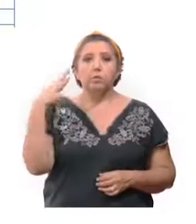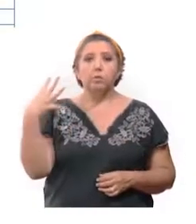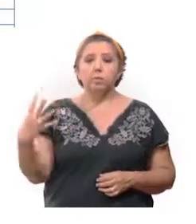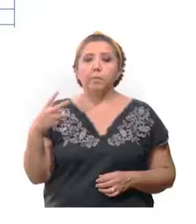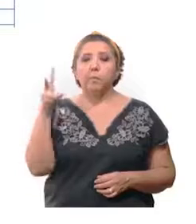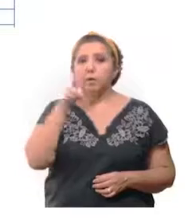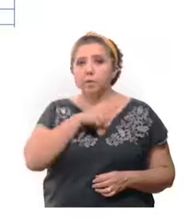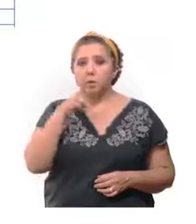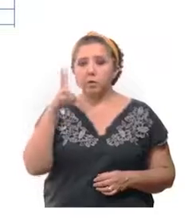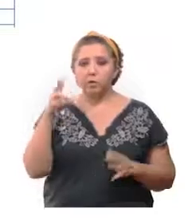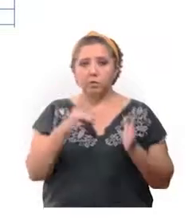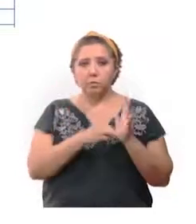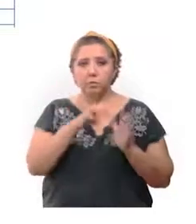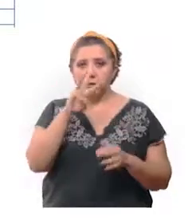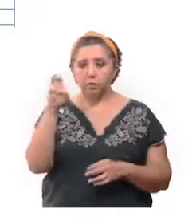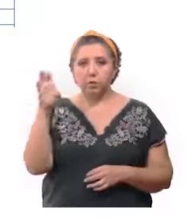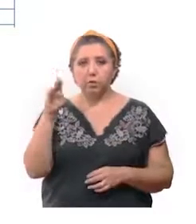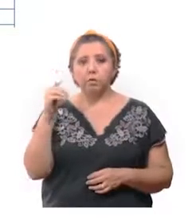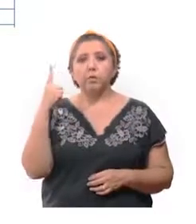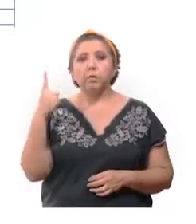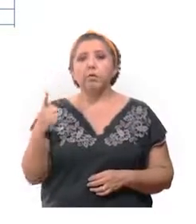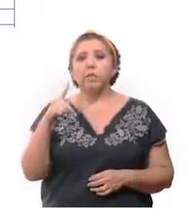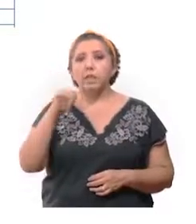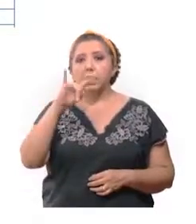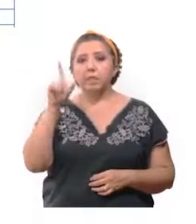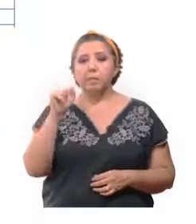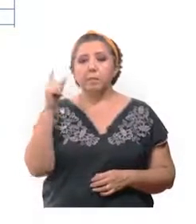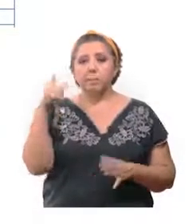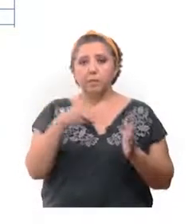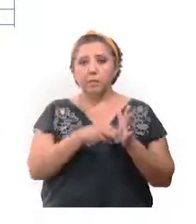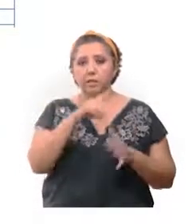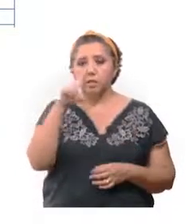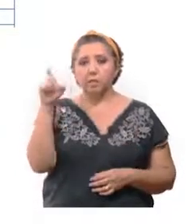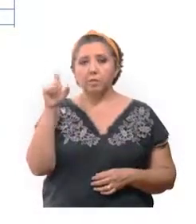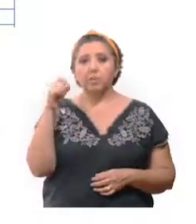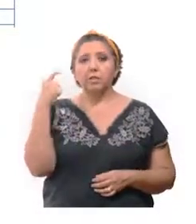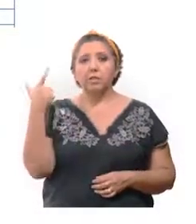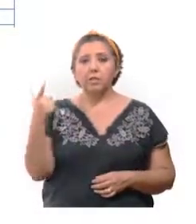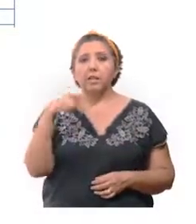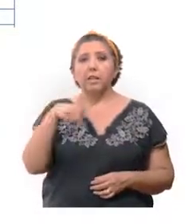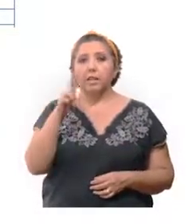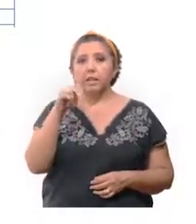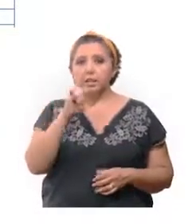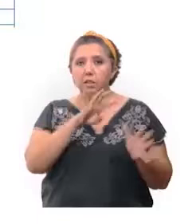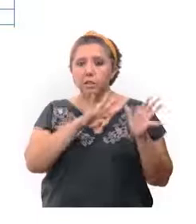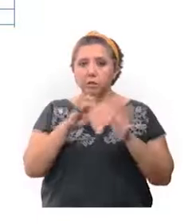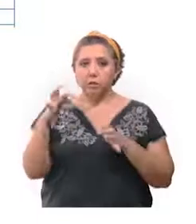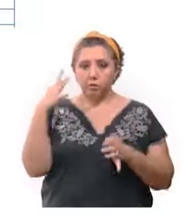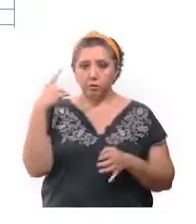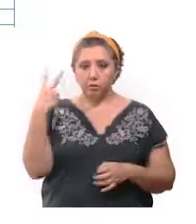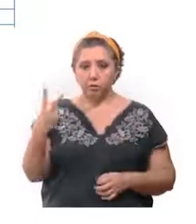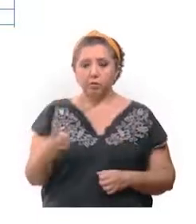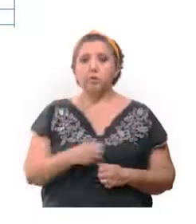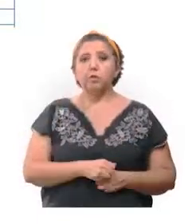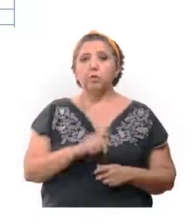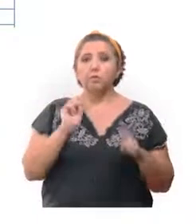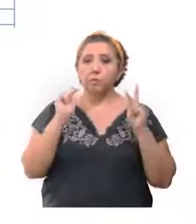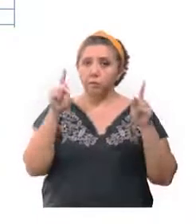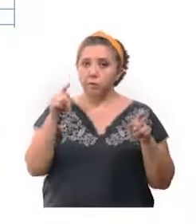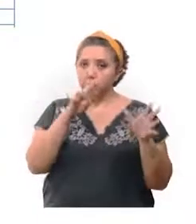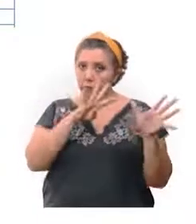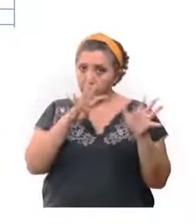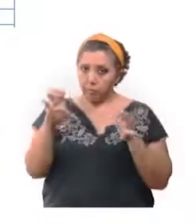22.584, Valladolid 2.391, Tizimín 1.127, Canacín 952,